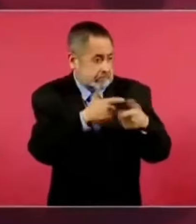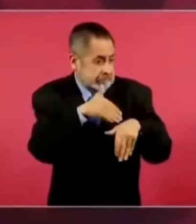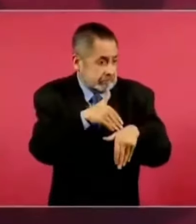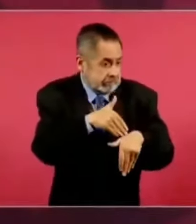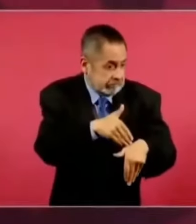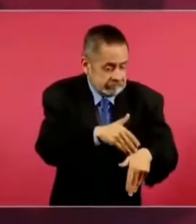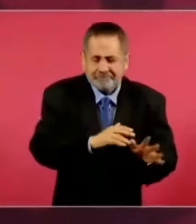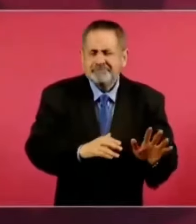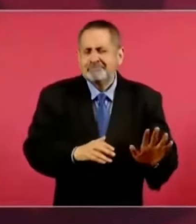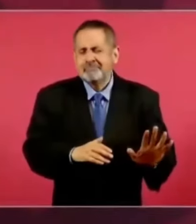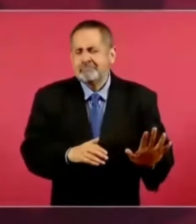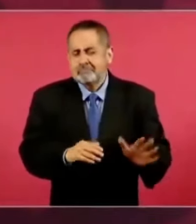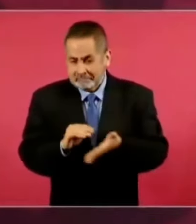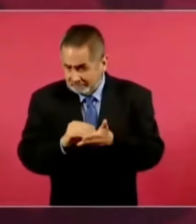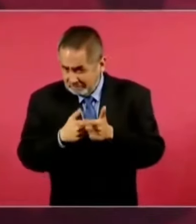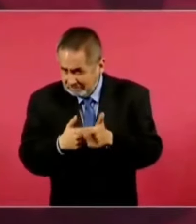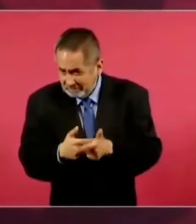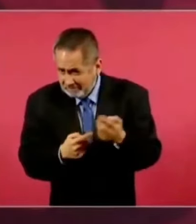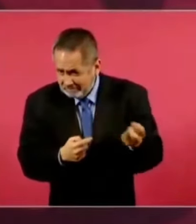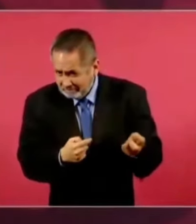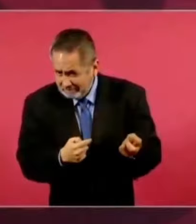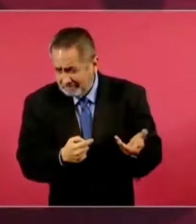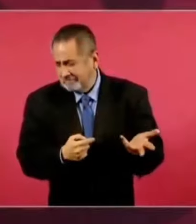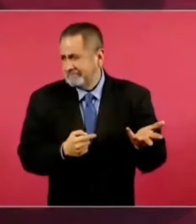¿Vamos a seguir